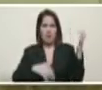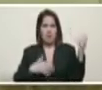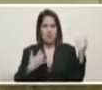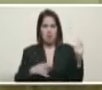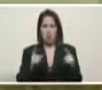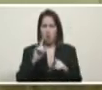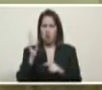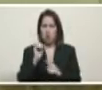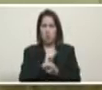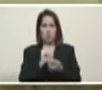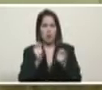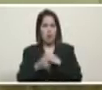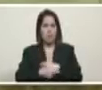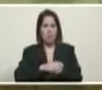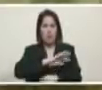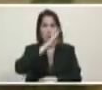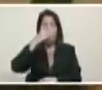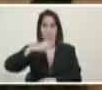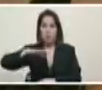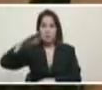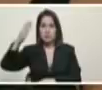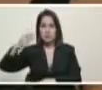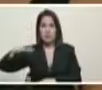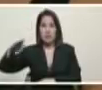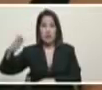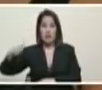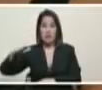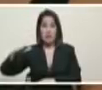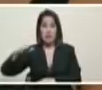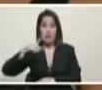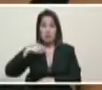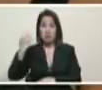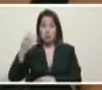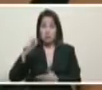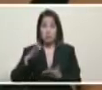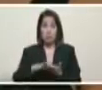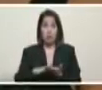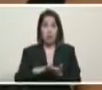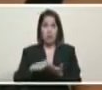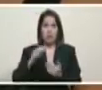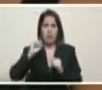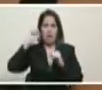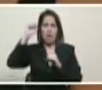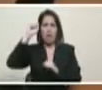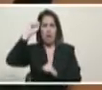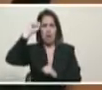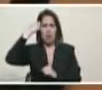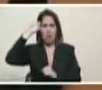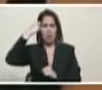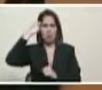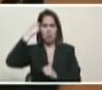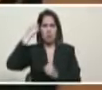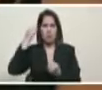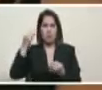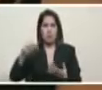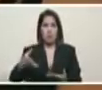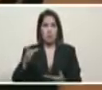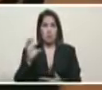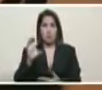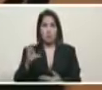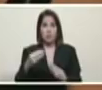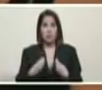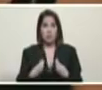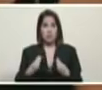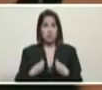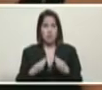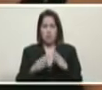paisaje. Y cuando se muere de esta manera heroica, entregando por la patria su vida, todos los